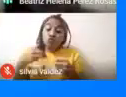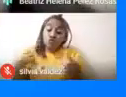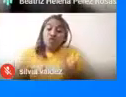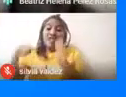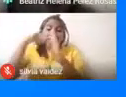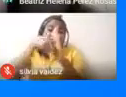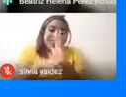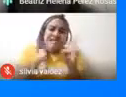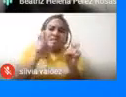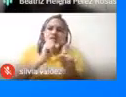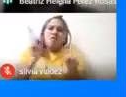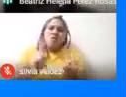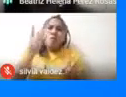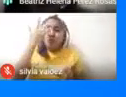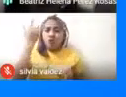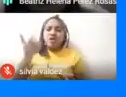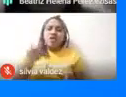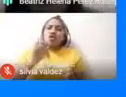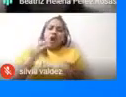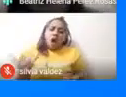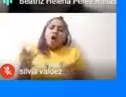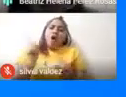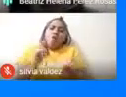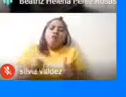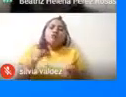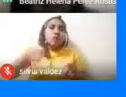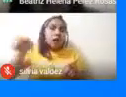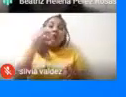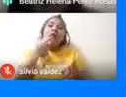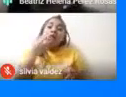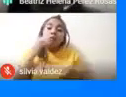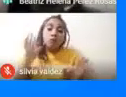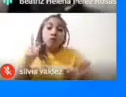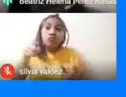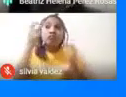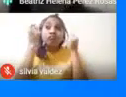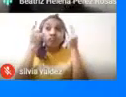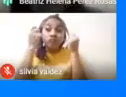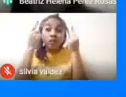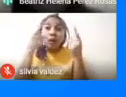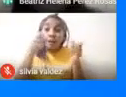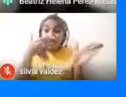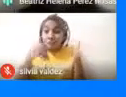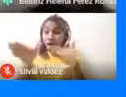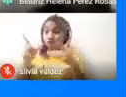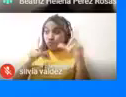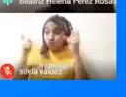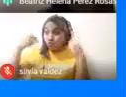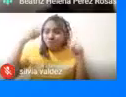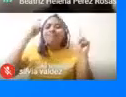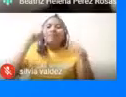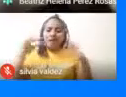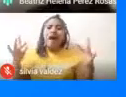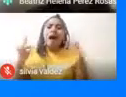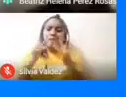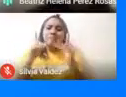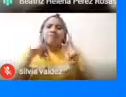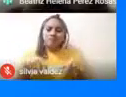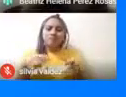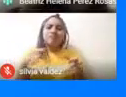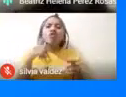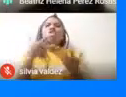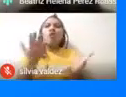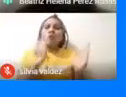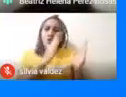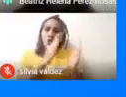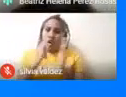este tema porque pues no es el momento, pero es para que si ustedes entiendan que planificar el turismo también tiene que ver con cómo está